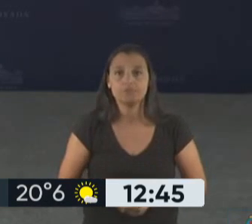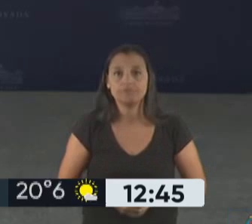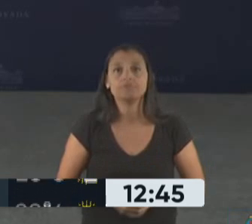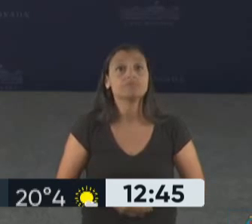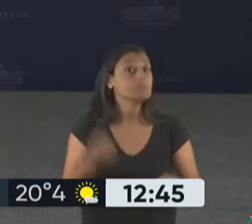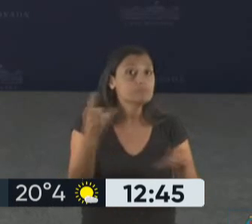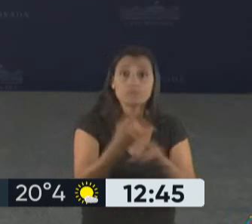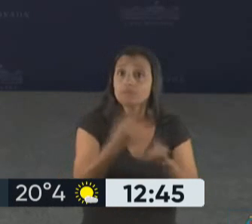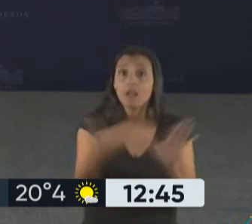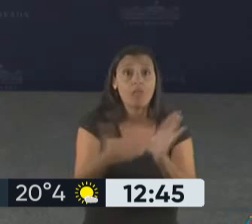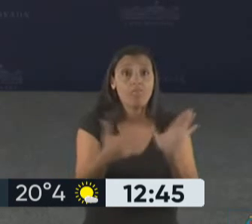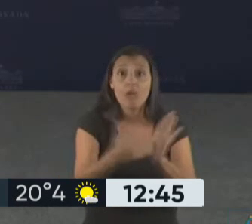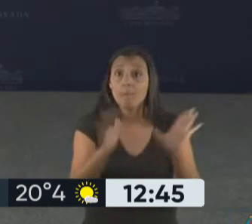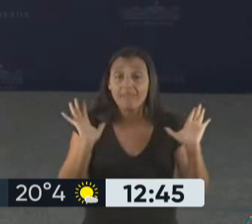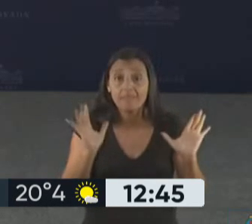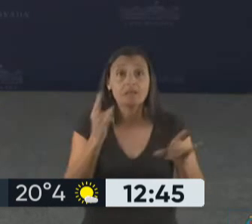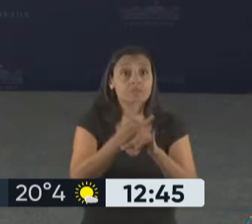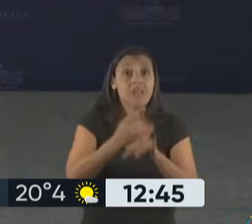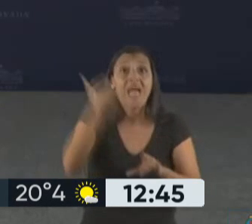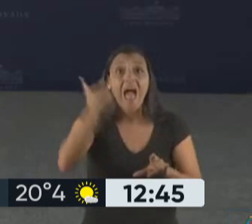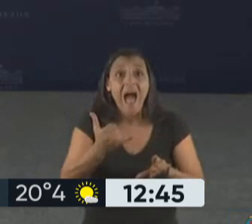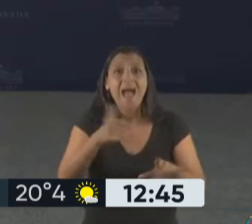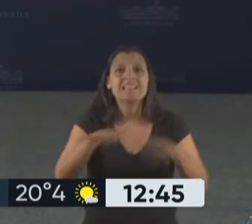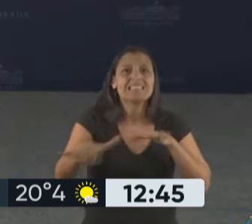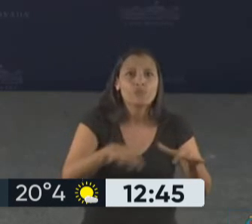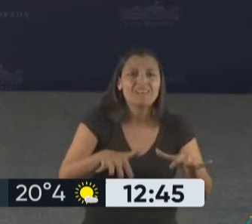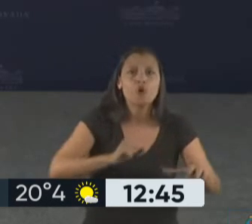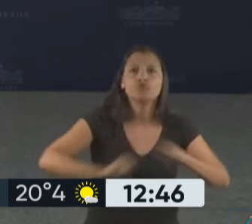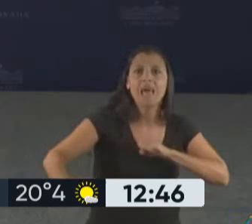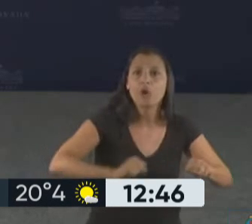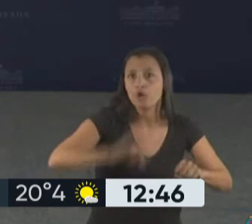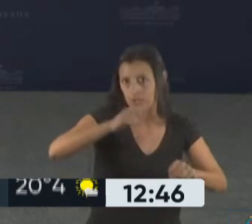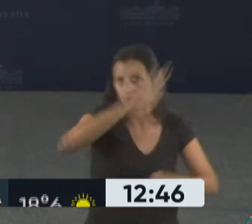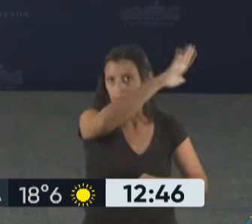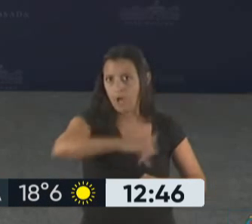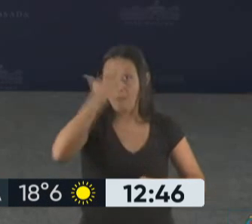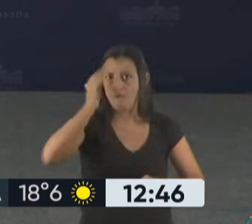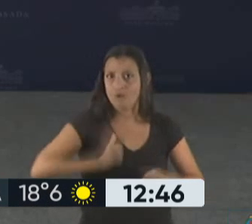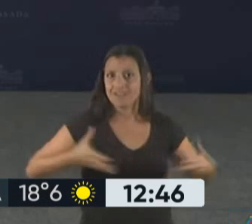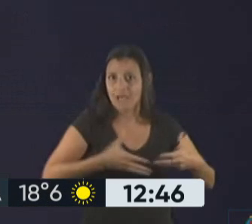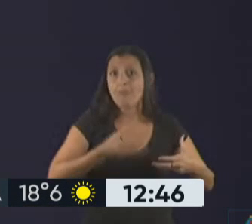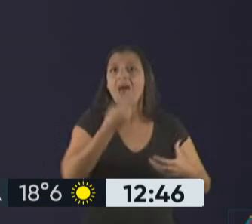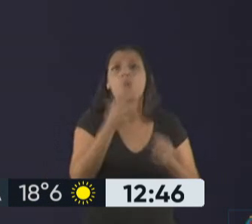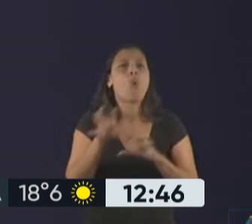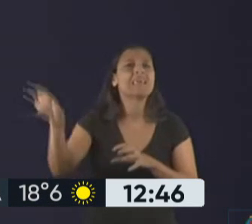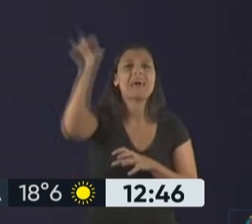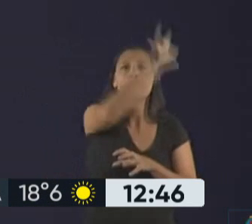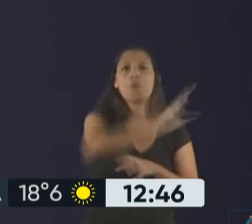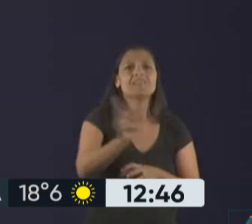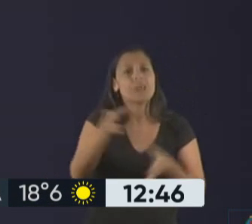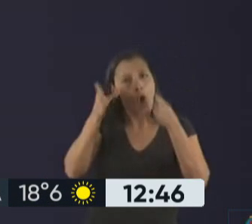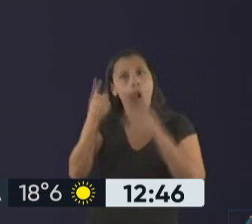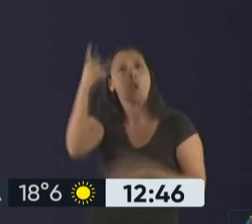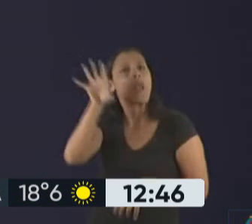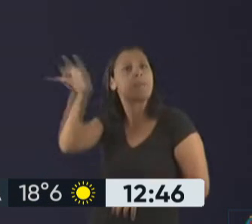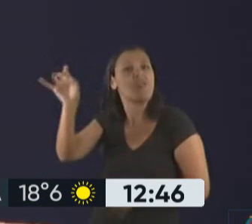Siempre y cuando se declare, siempre y cuando existan actos terroristas, podrá ser en cualquier provincia de la República Argentina, no en una provincia